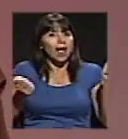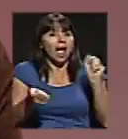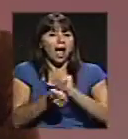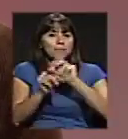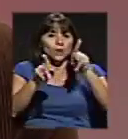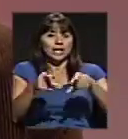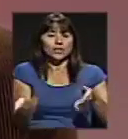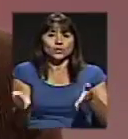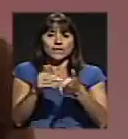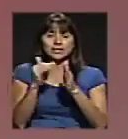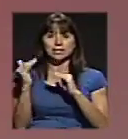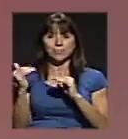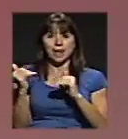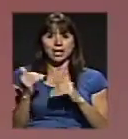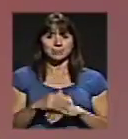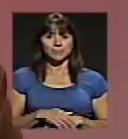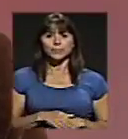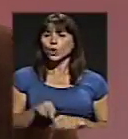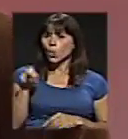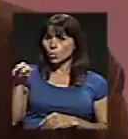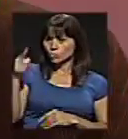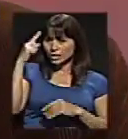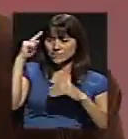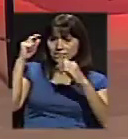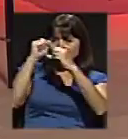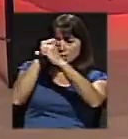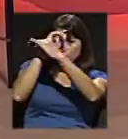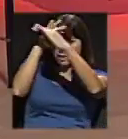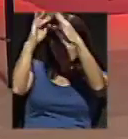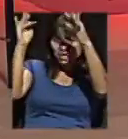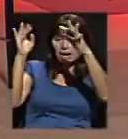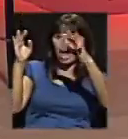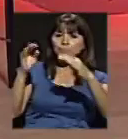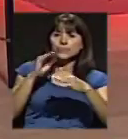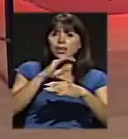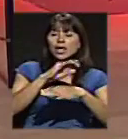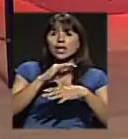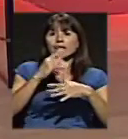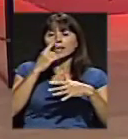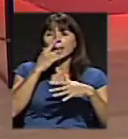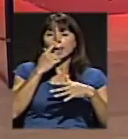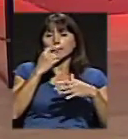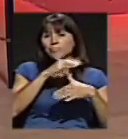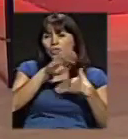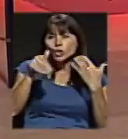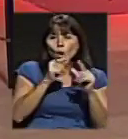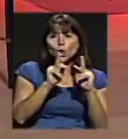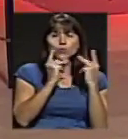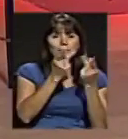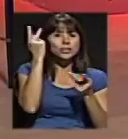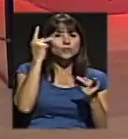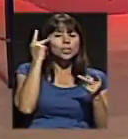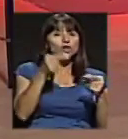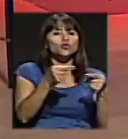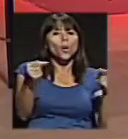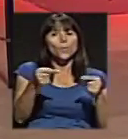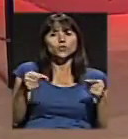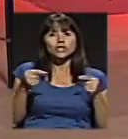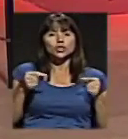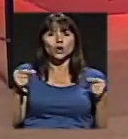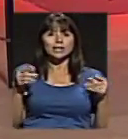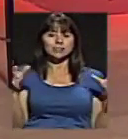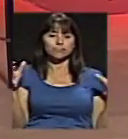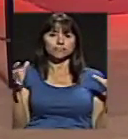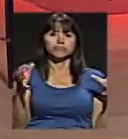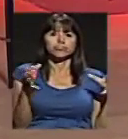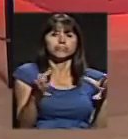se imagina una coalición o una alianza de todo el espectro opositor o más bien